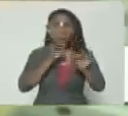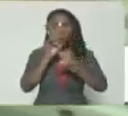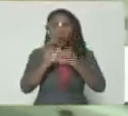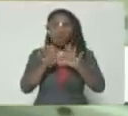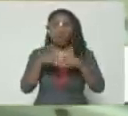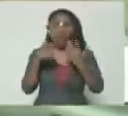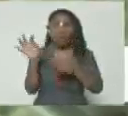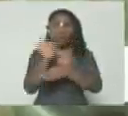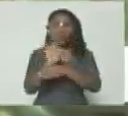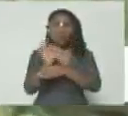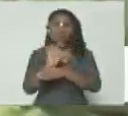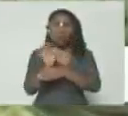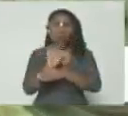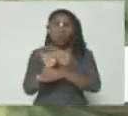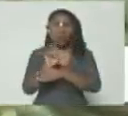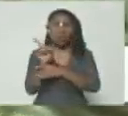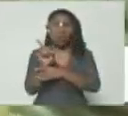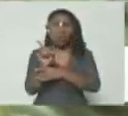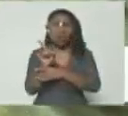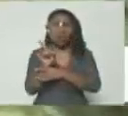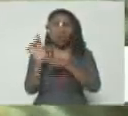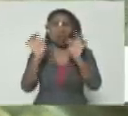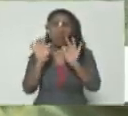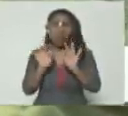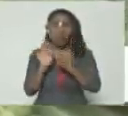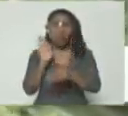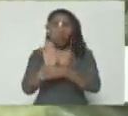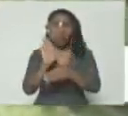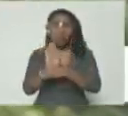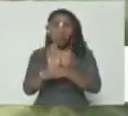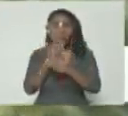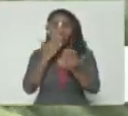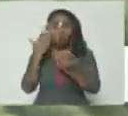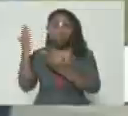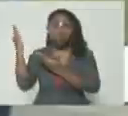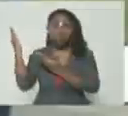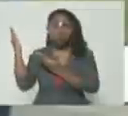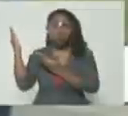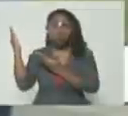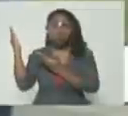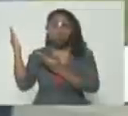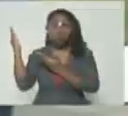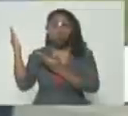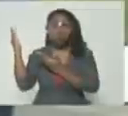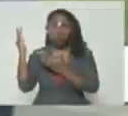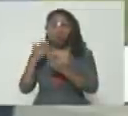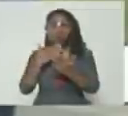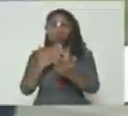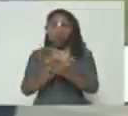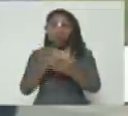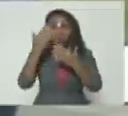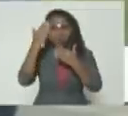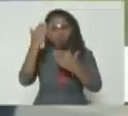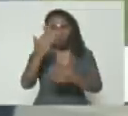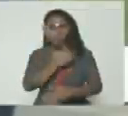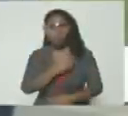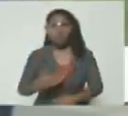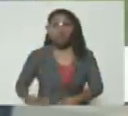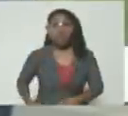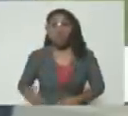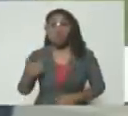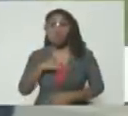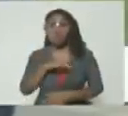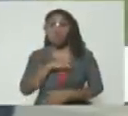es el funcionamiento de esta planta de incubación. Adelante, Helmi. Gracias, saludos, presidente.